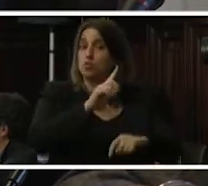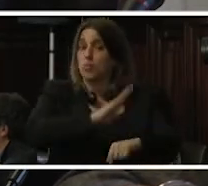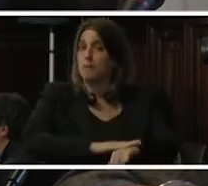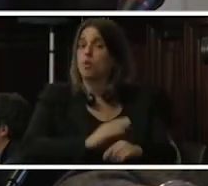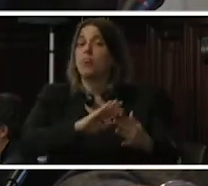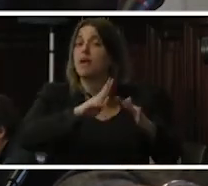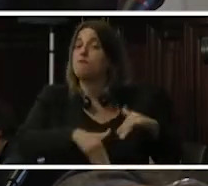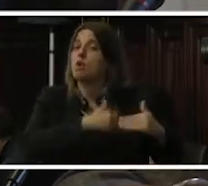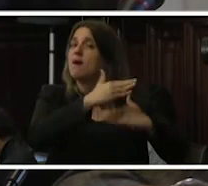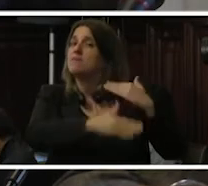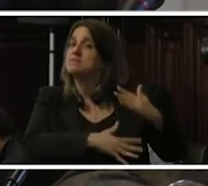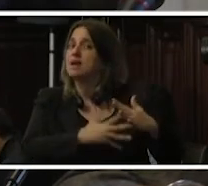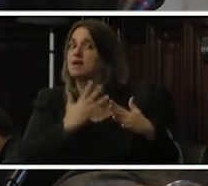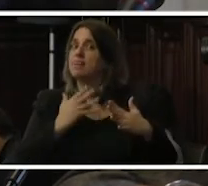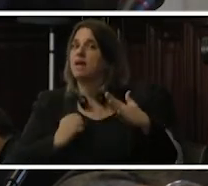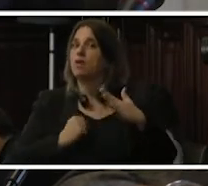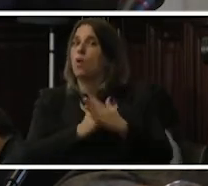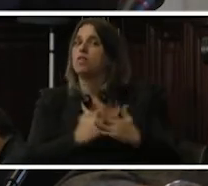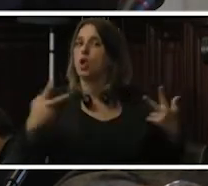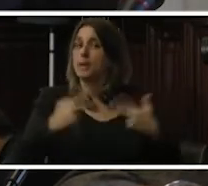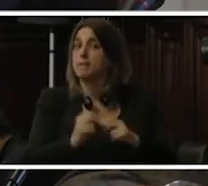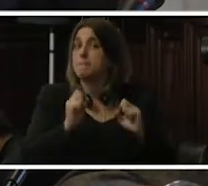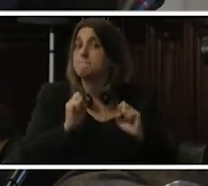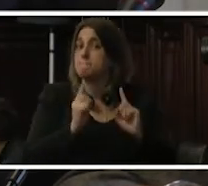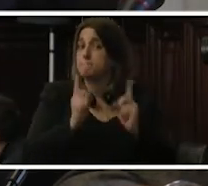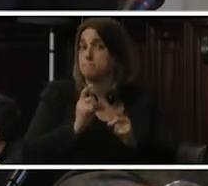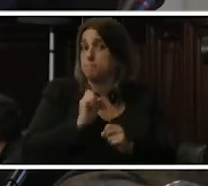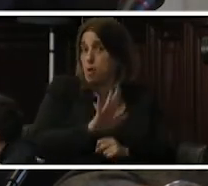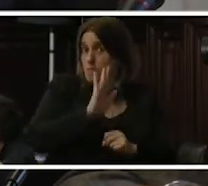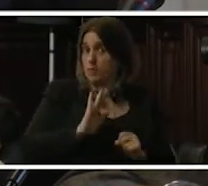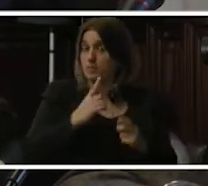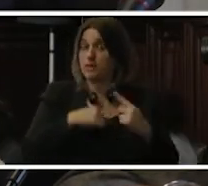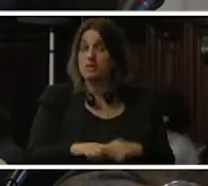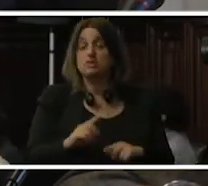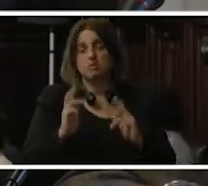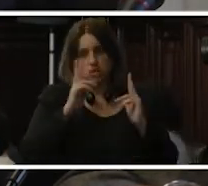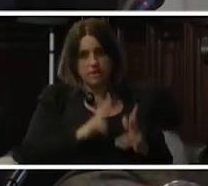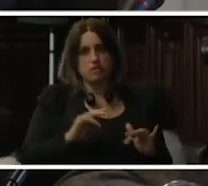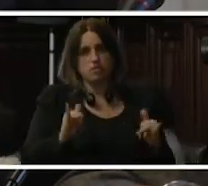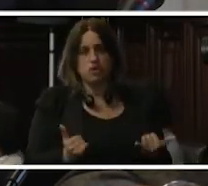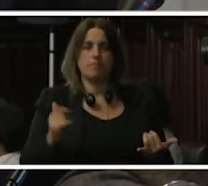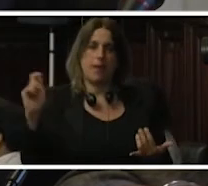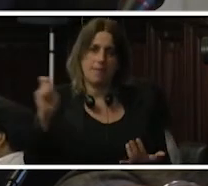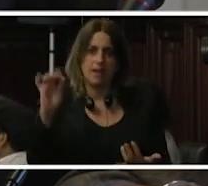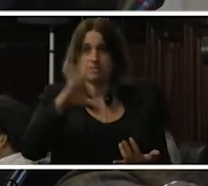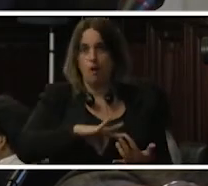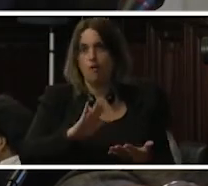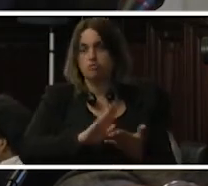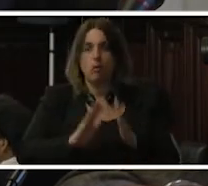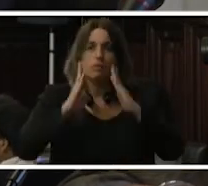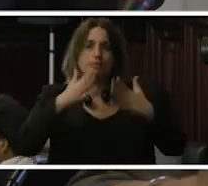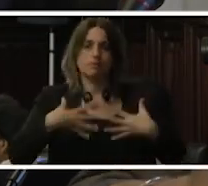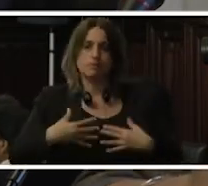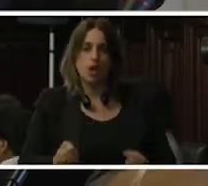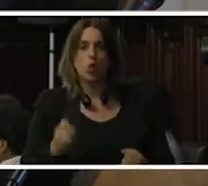avanzar, hasta cuánto quiere avanzar. Y en temas como el que se ha señalado acá, ya sea emergencias en materia de salud